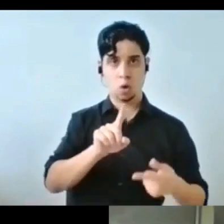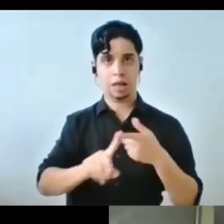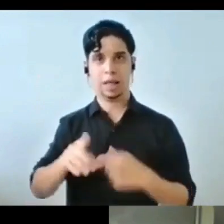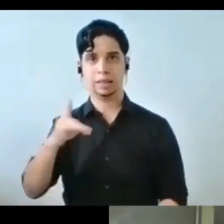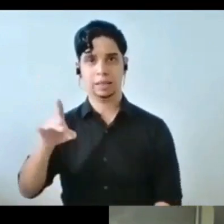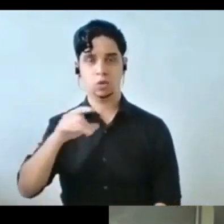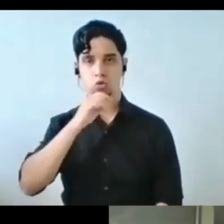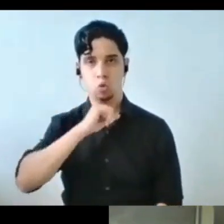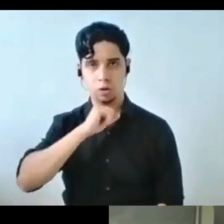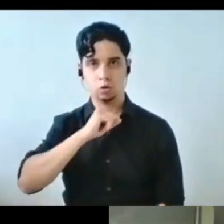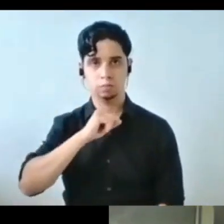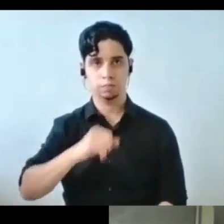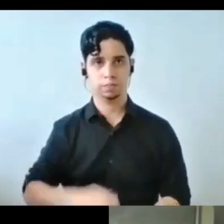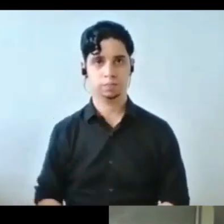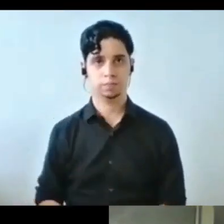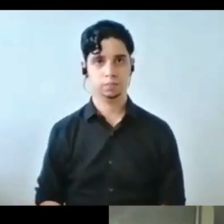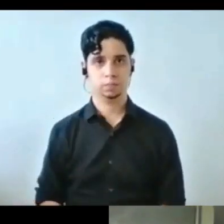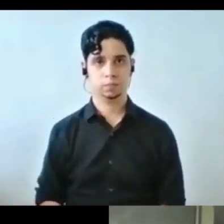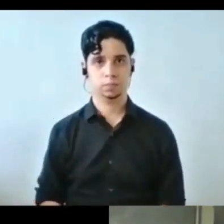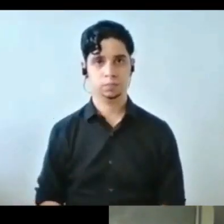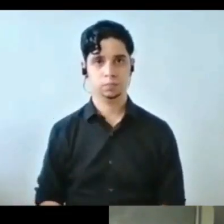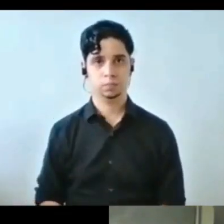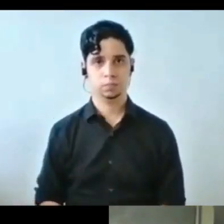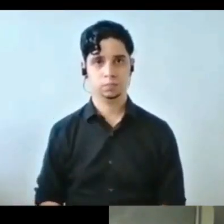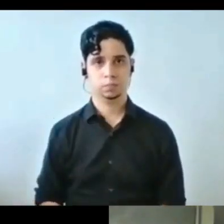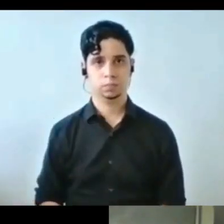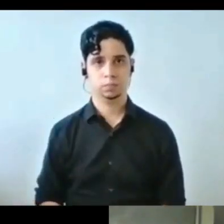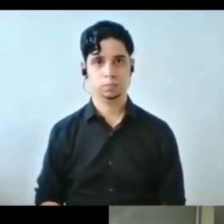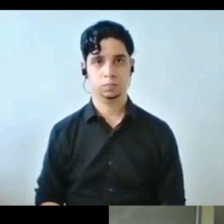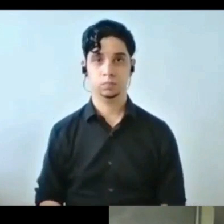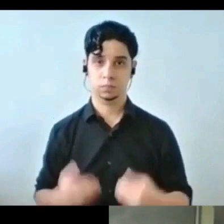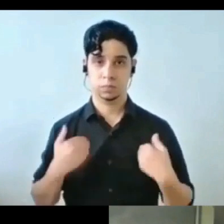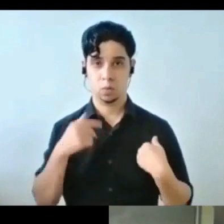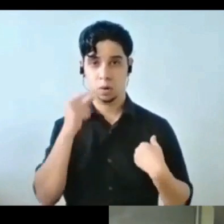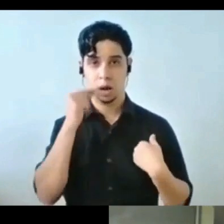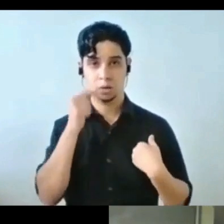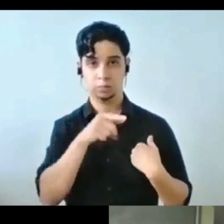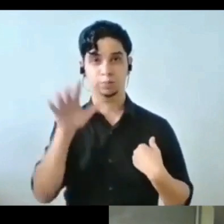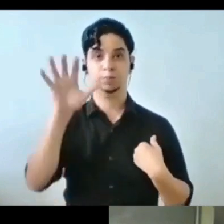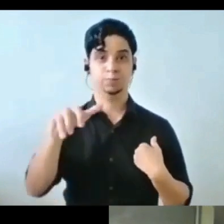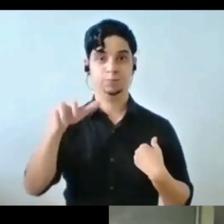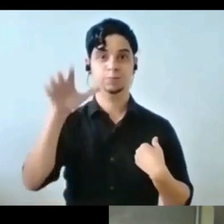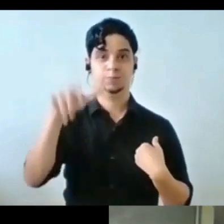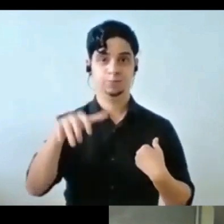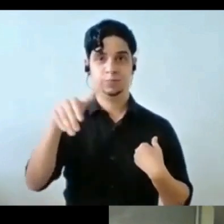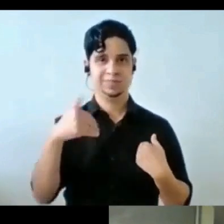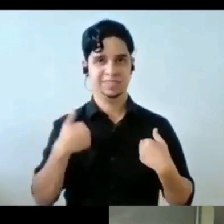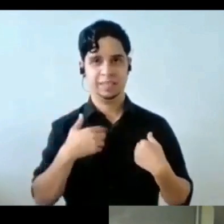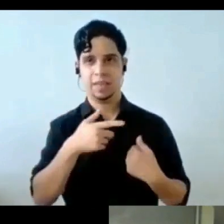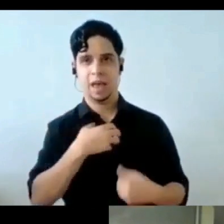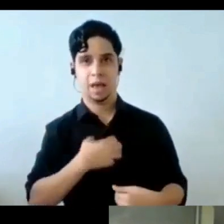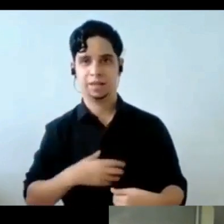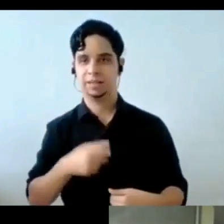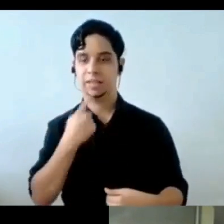hablando de que tengo un gato. ¿ves? Esto no es fácil. Tiene hambre. Si hablaste